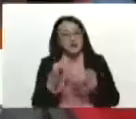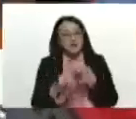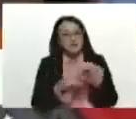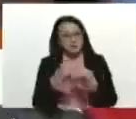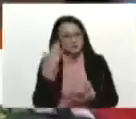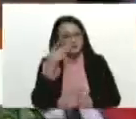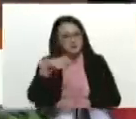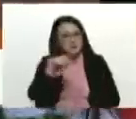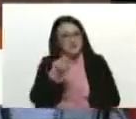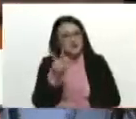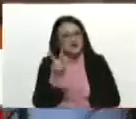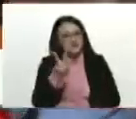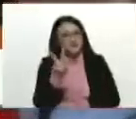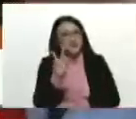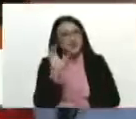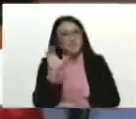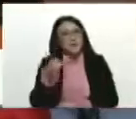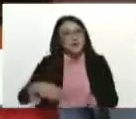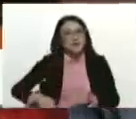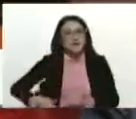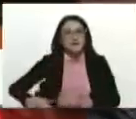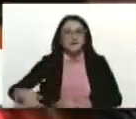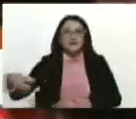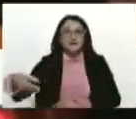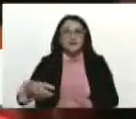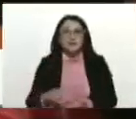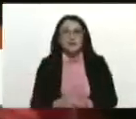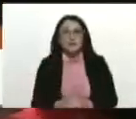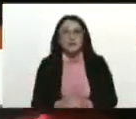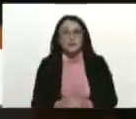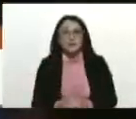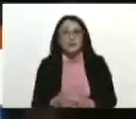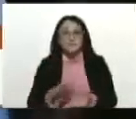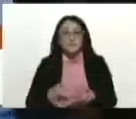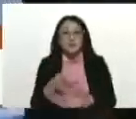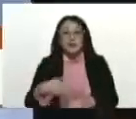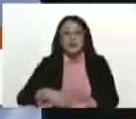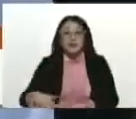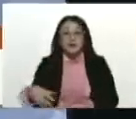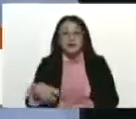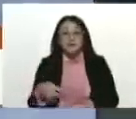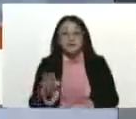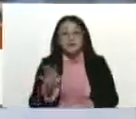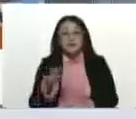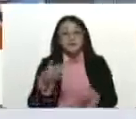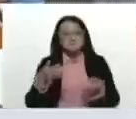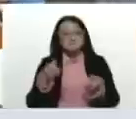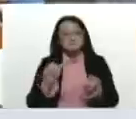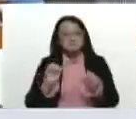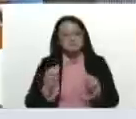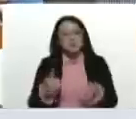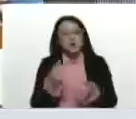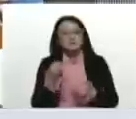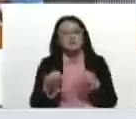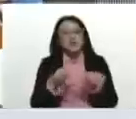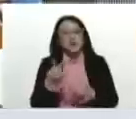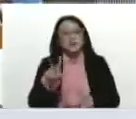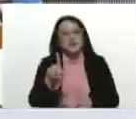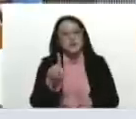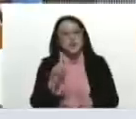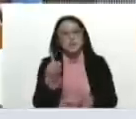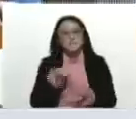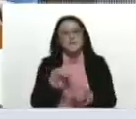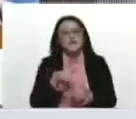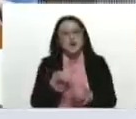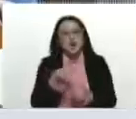es un país extremadamente rico en términos relativos porque la riquezas de las Naciones del Siglo 21 no es el petróleo no es el oro no